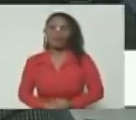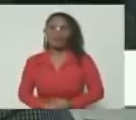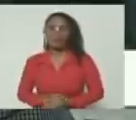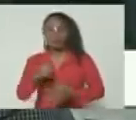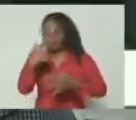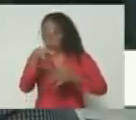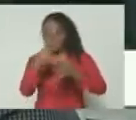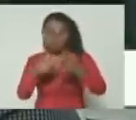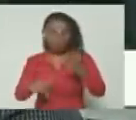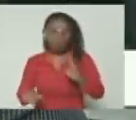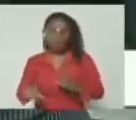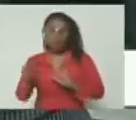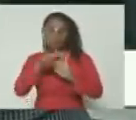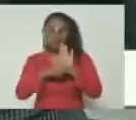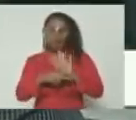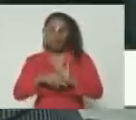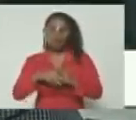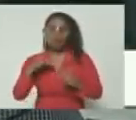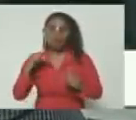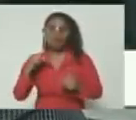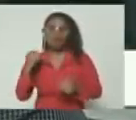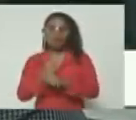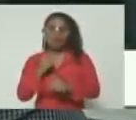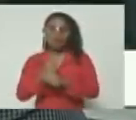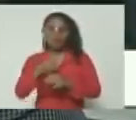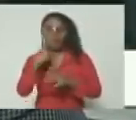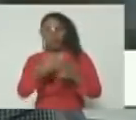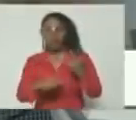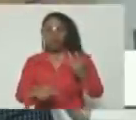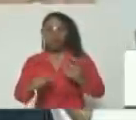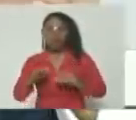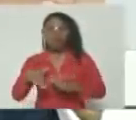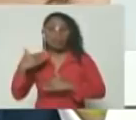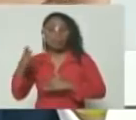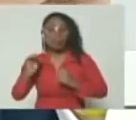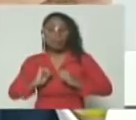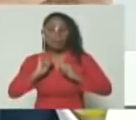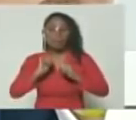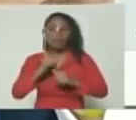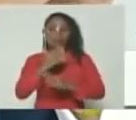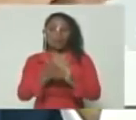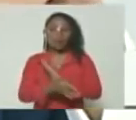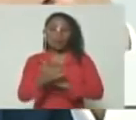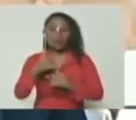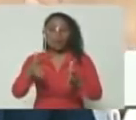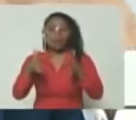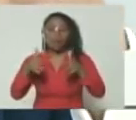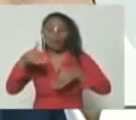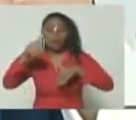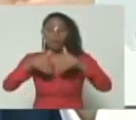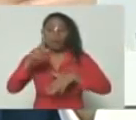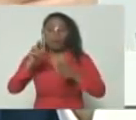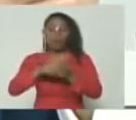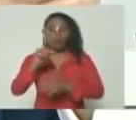etcétera, los niveles de empleo, etcétera. Y después que empezaron, que ganaron las elecciones en el